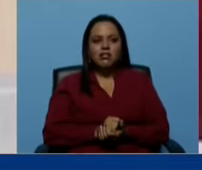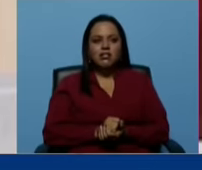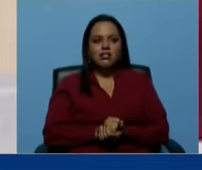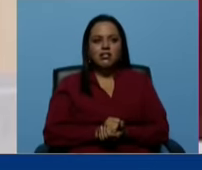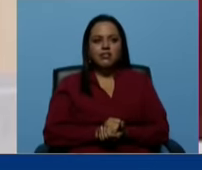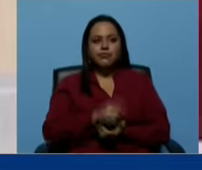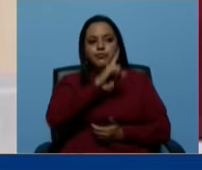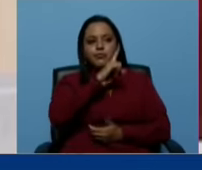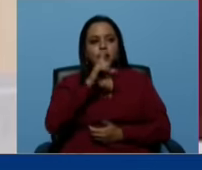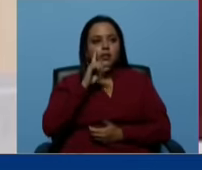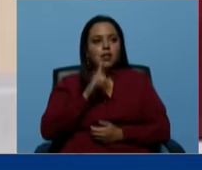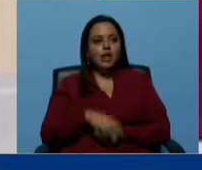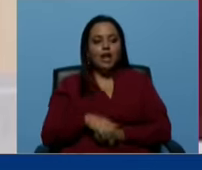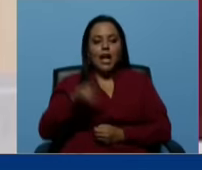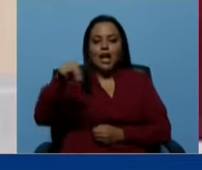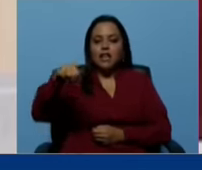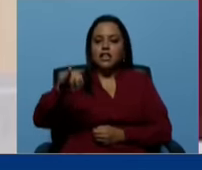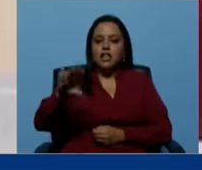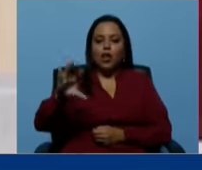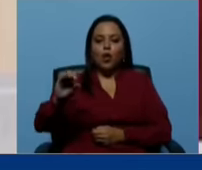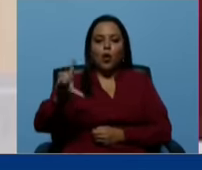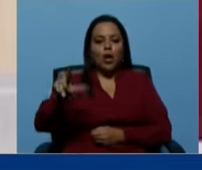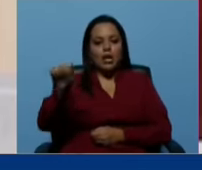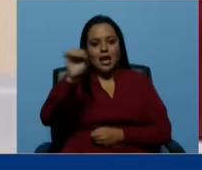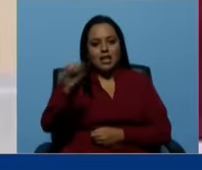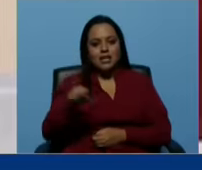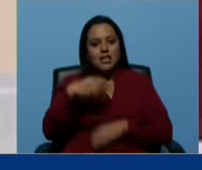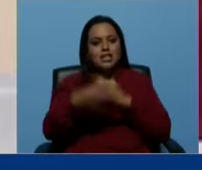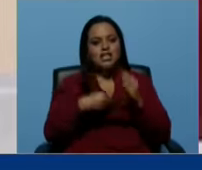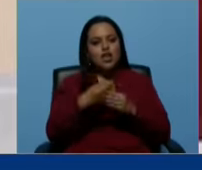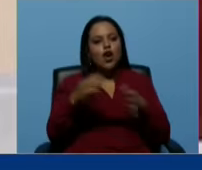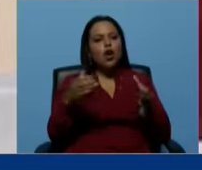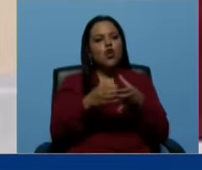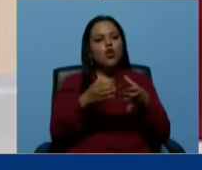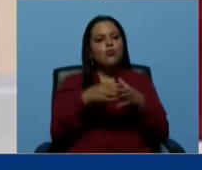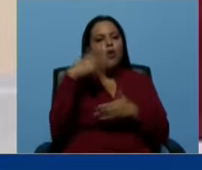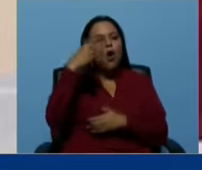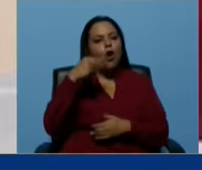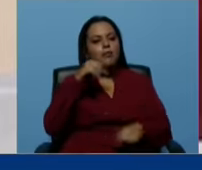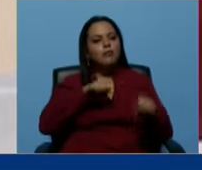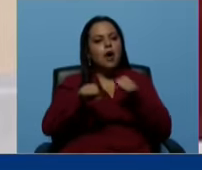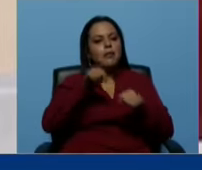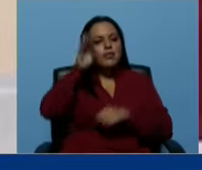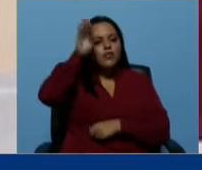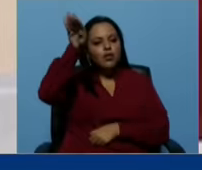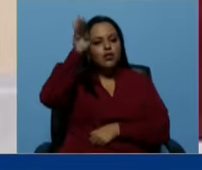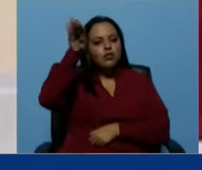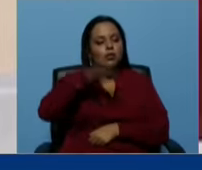YouTube. Se llama Nicolás, la hicieron un grupo de muchachos del Movimiento Futuro. Búsquenla en